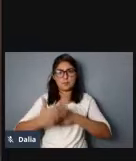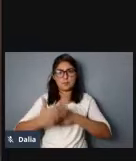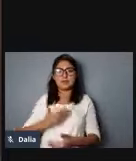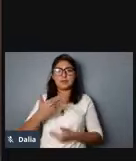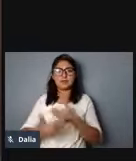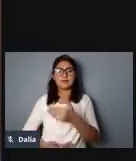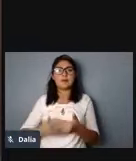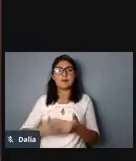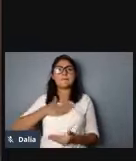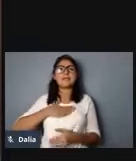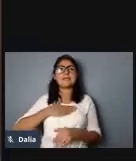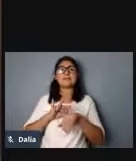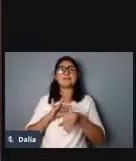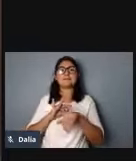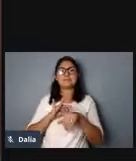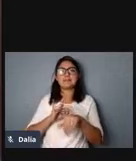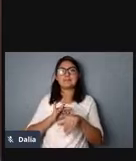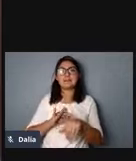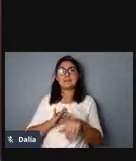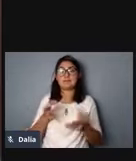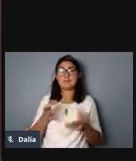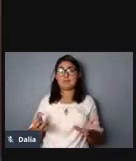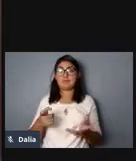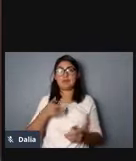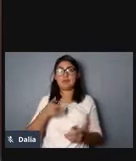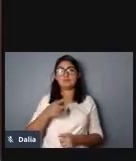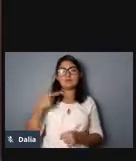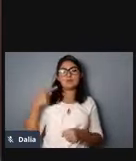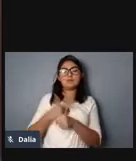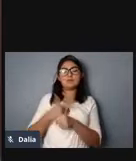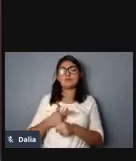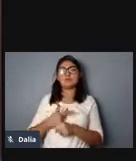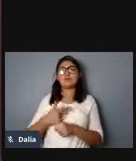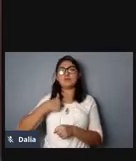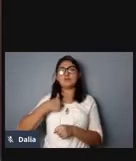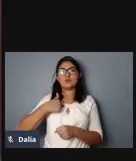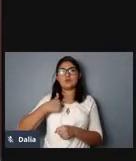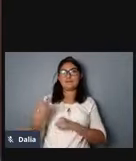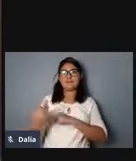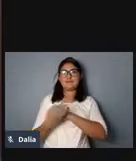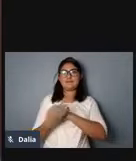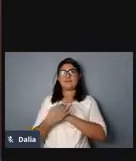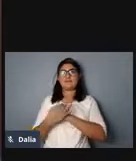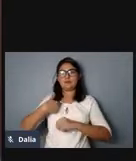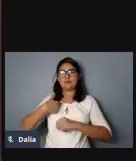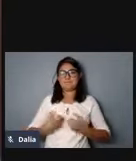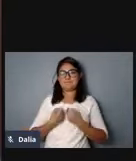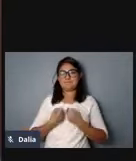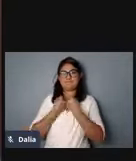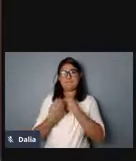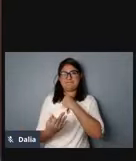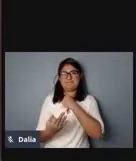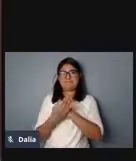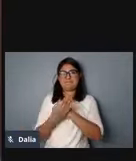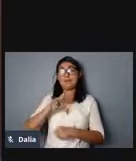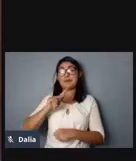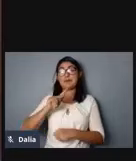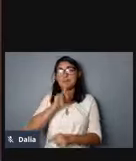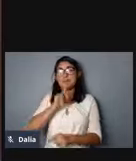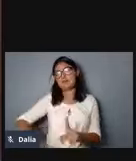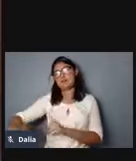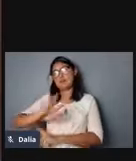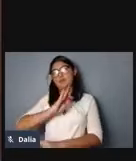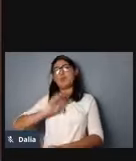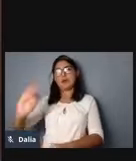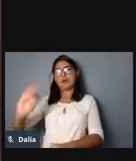a salvarme primero la vida y luego socialmente hablando.